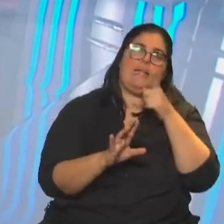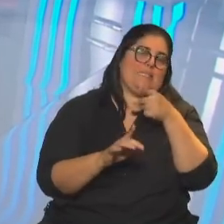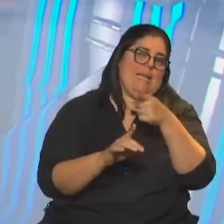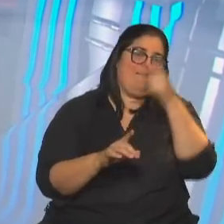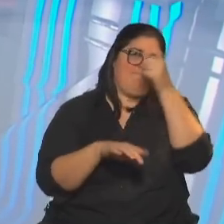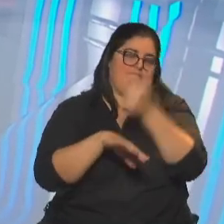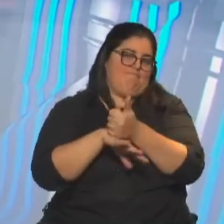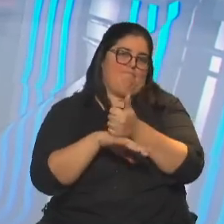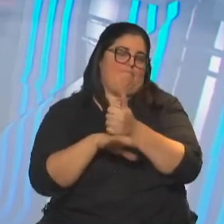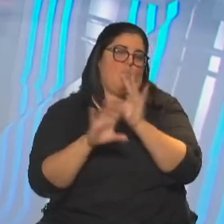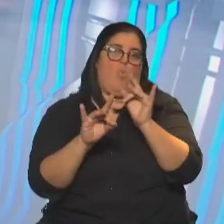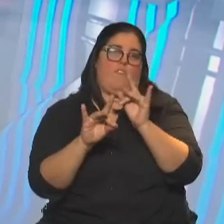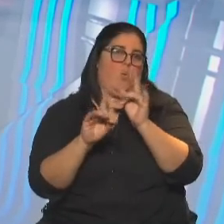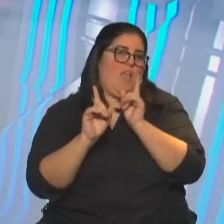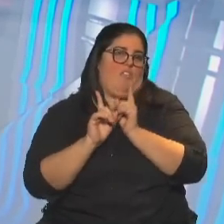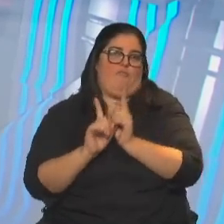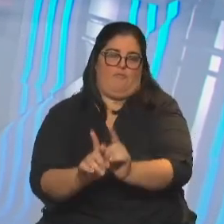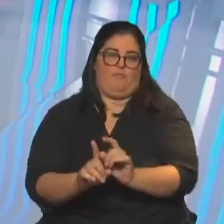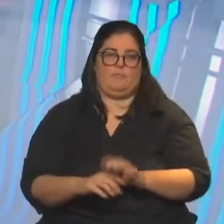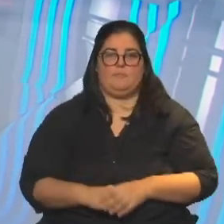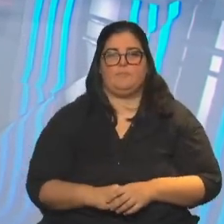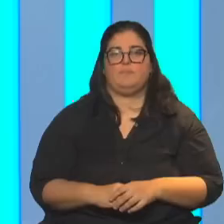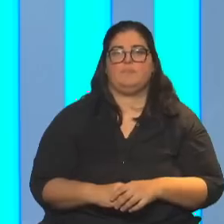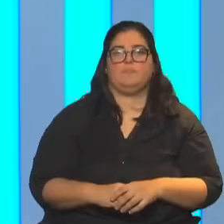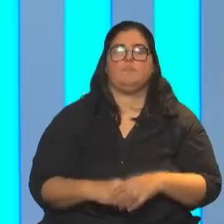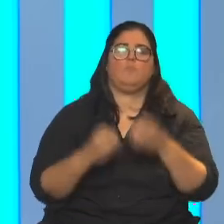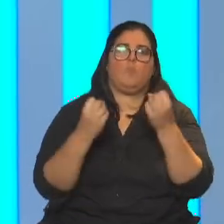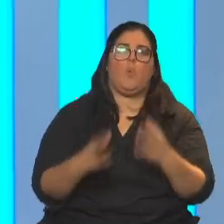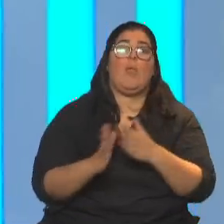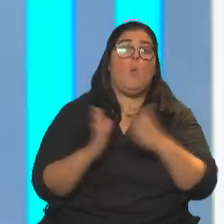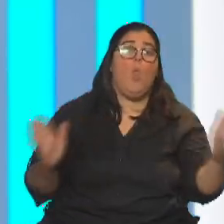dificultades para sostenerse en el cargo de aquí en adelante. Bien, cerramos este bloque. Última